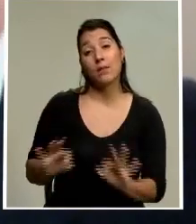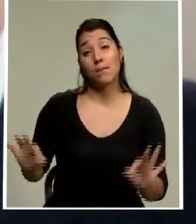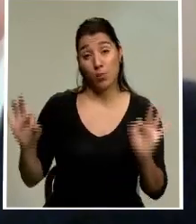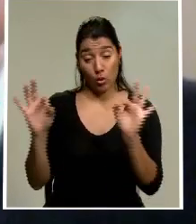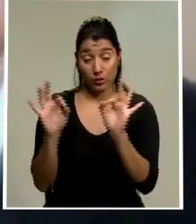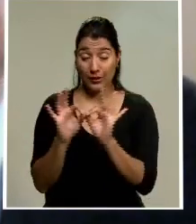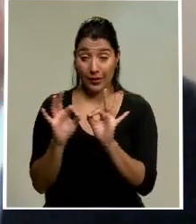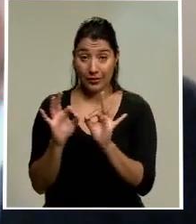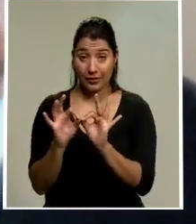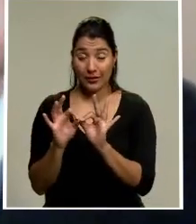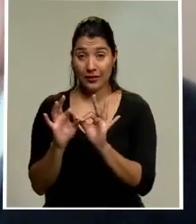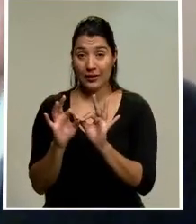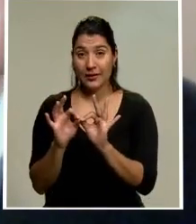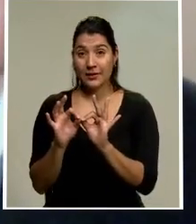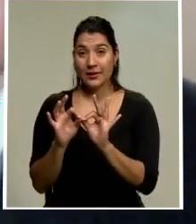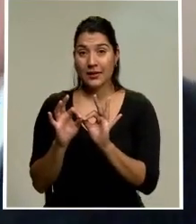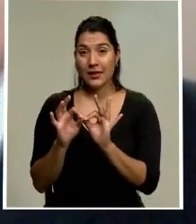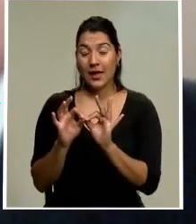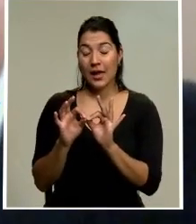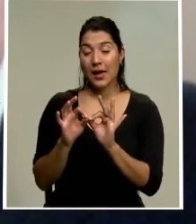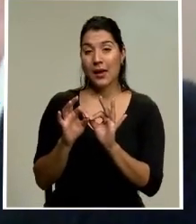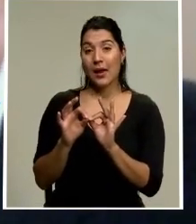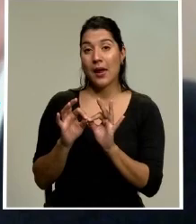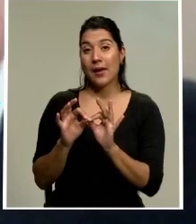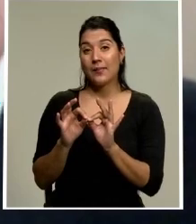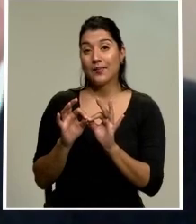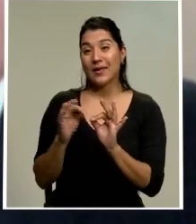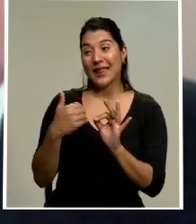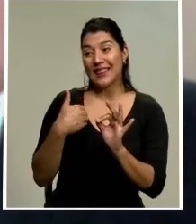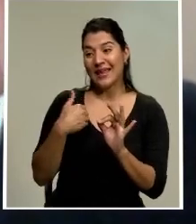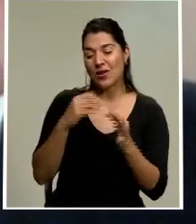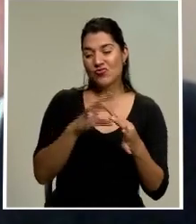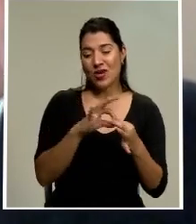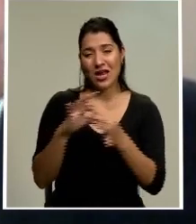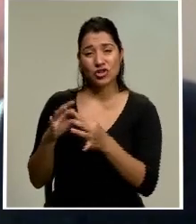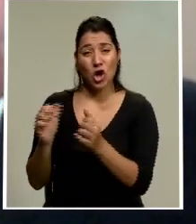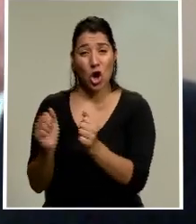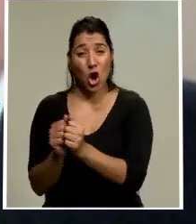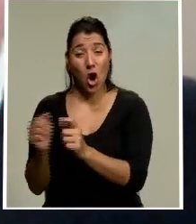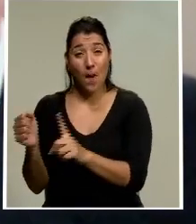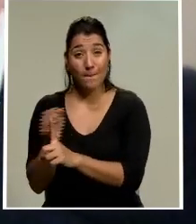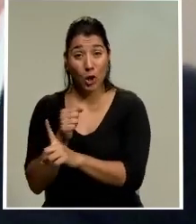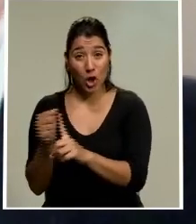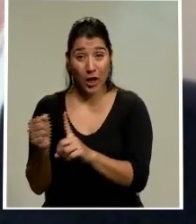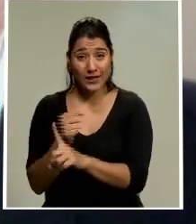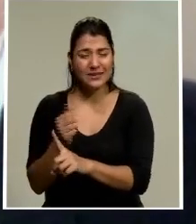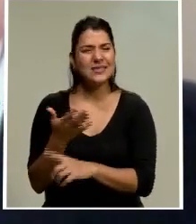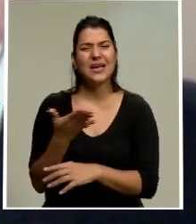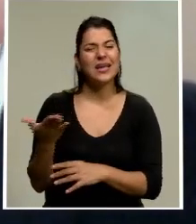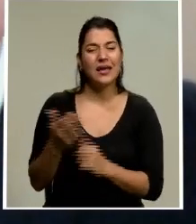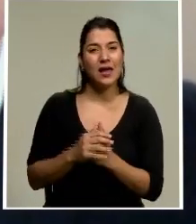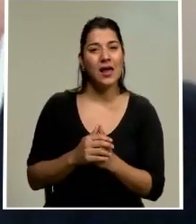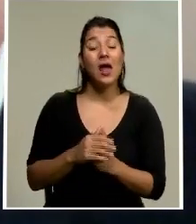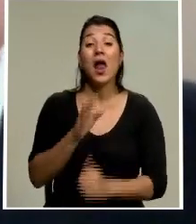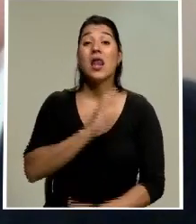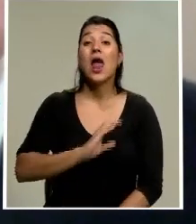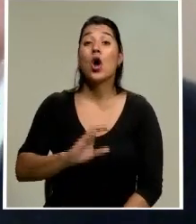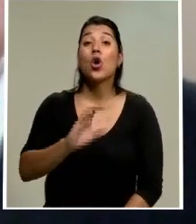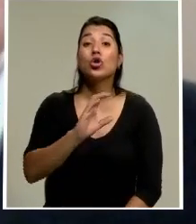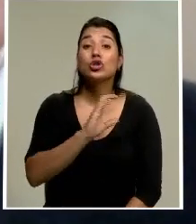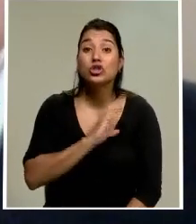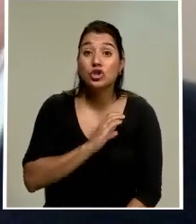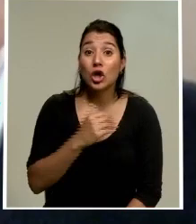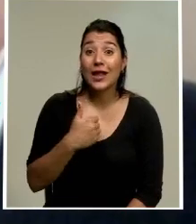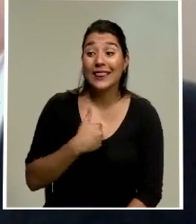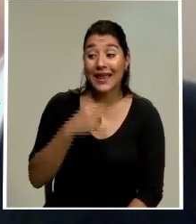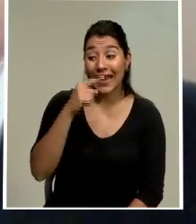cual se está desarrollando toda esta violencia, y es el contexto sobre la condición de los niños